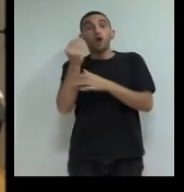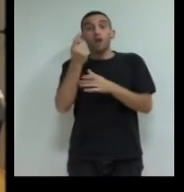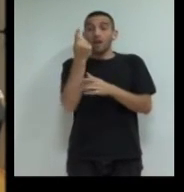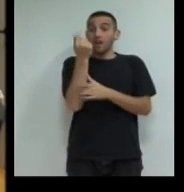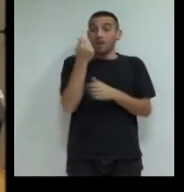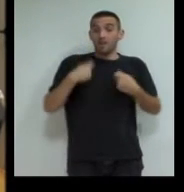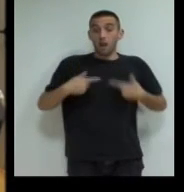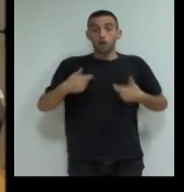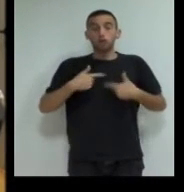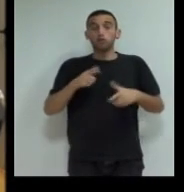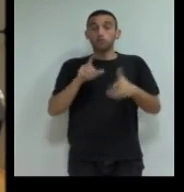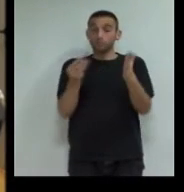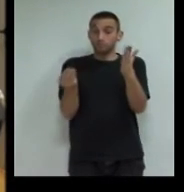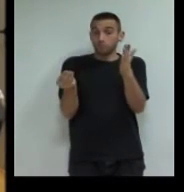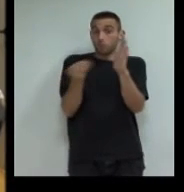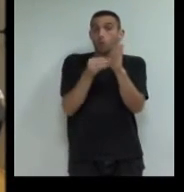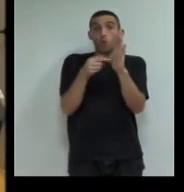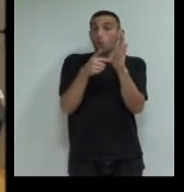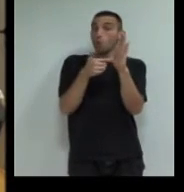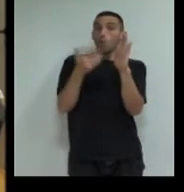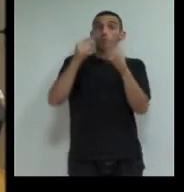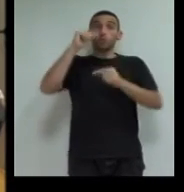hayan asumido, los pueden